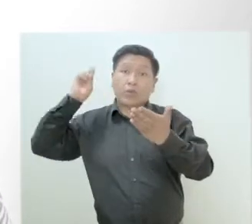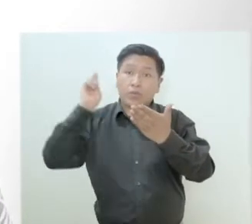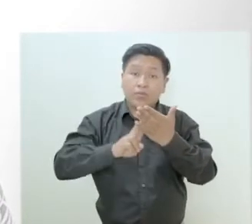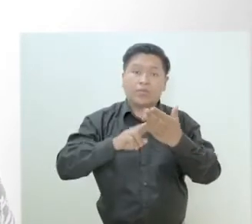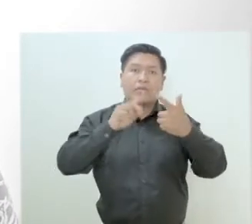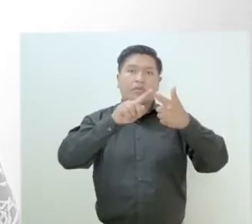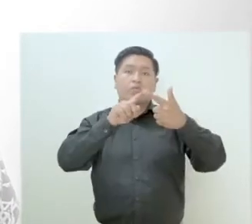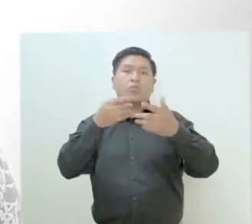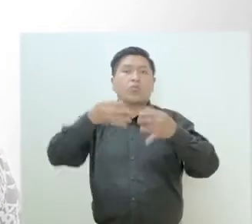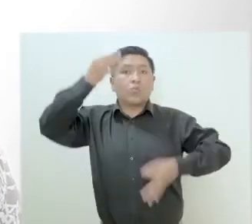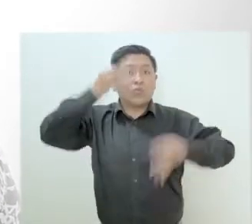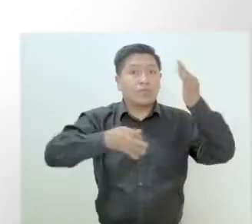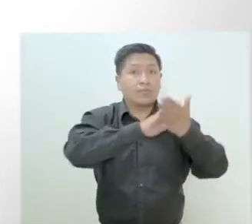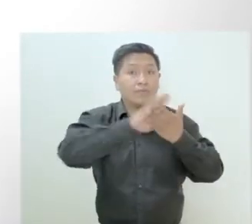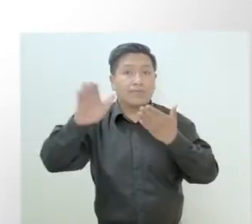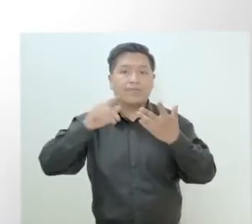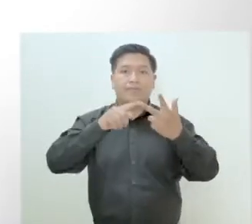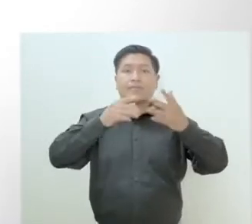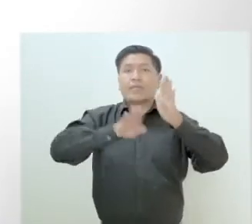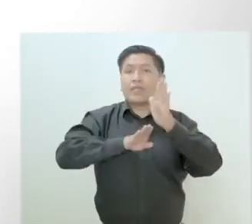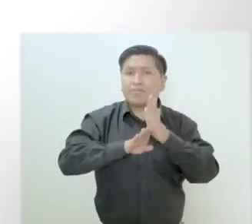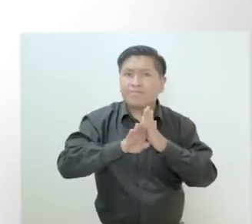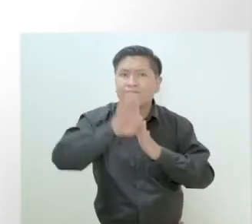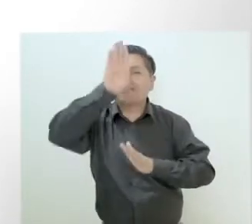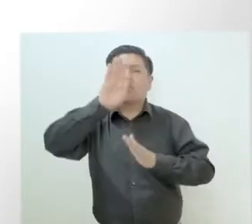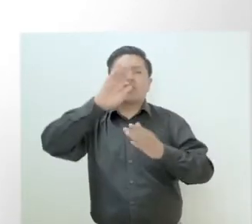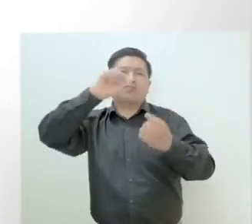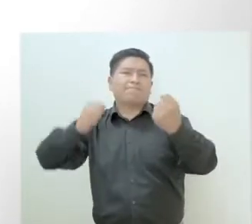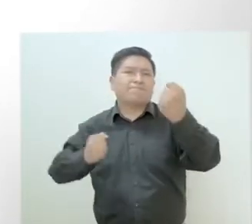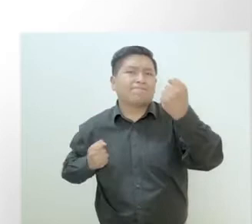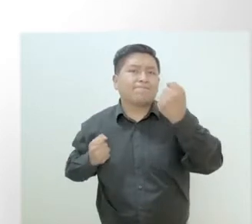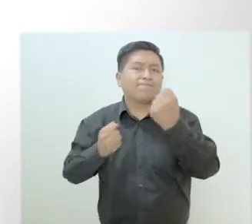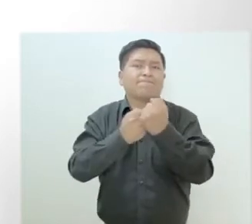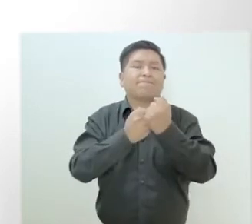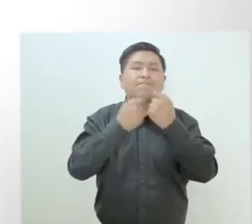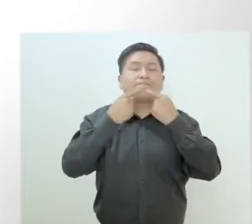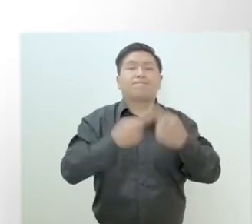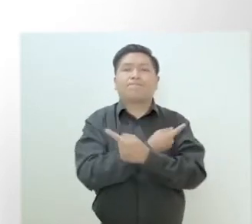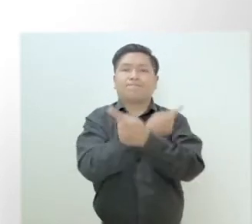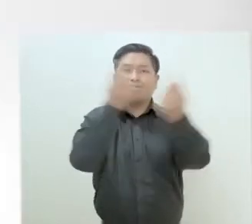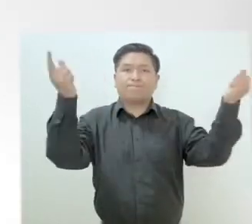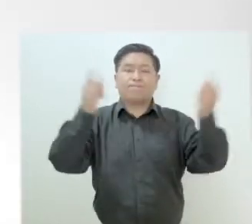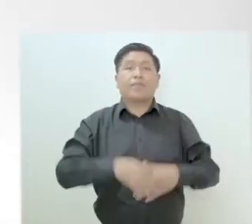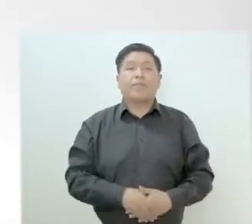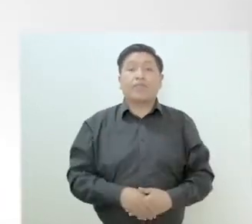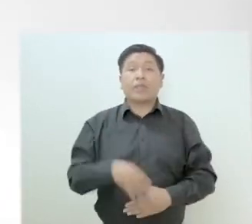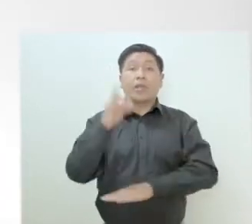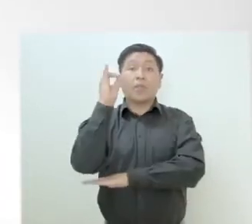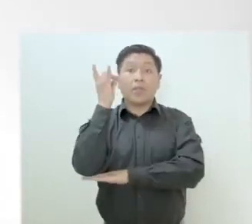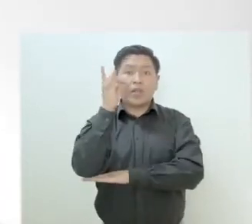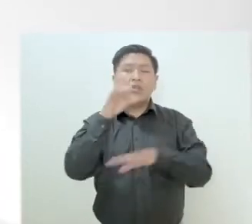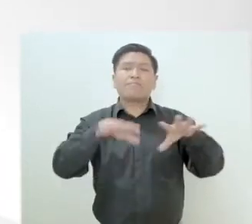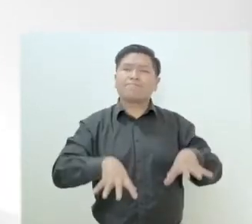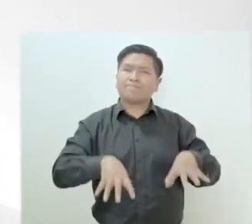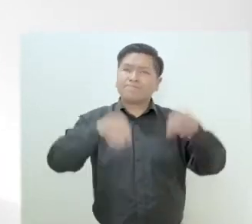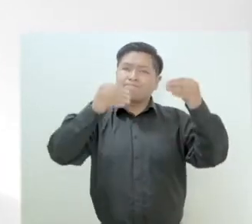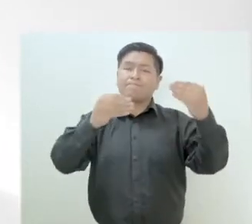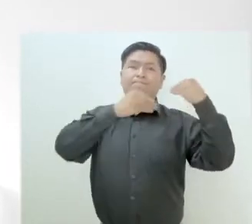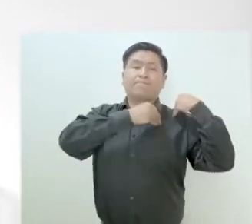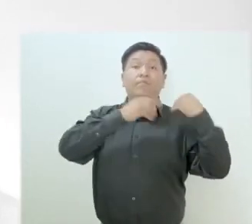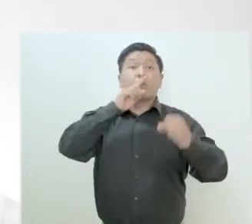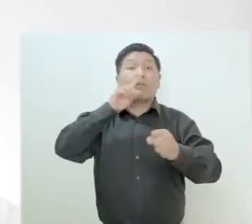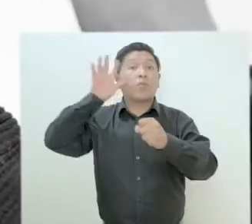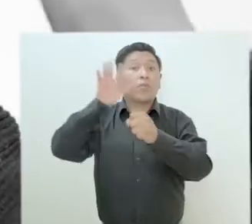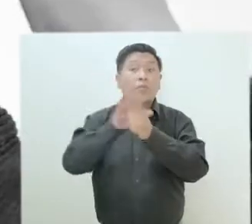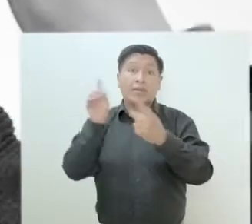Reconocimiento, justicia, desarrollo son los pilares de esta proclama. Bolivia asume el